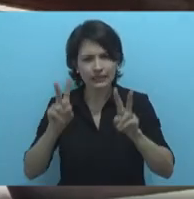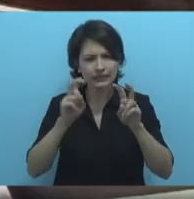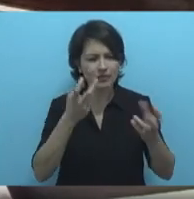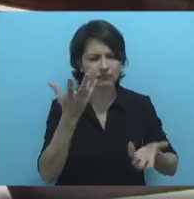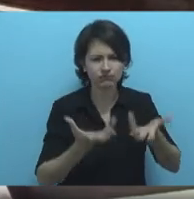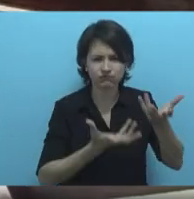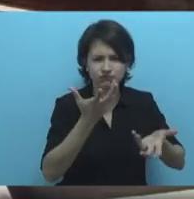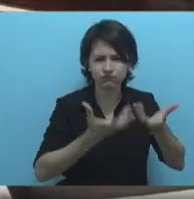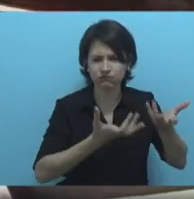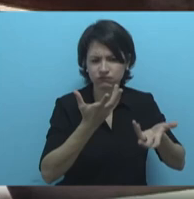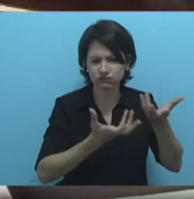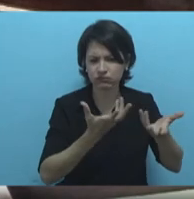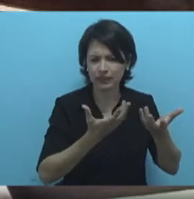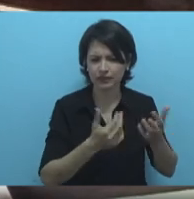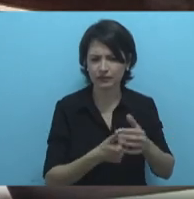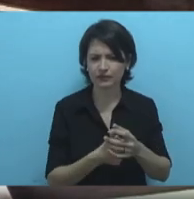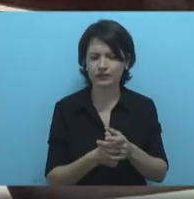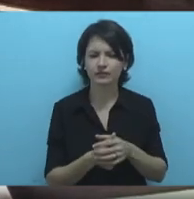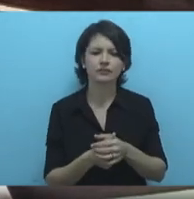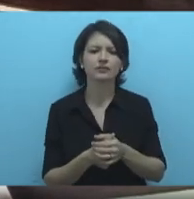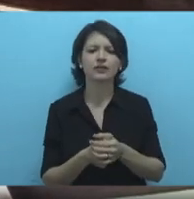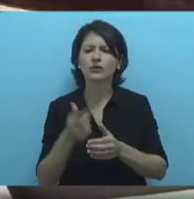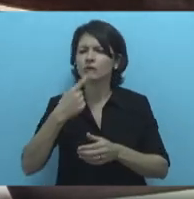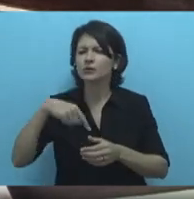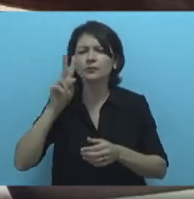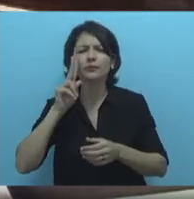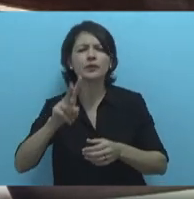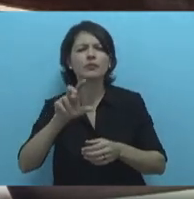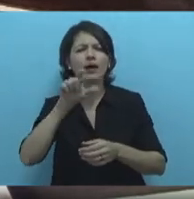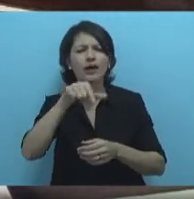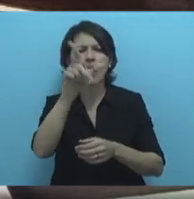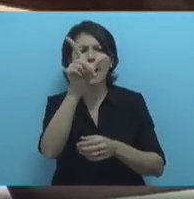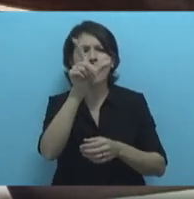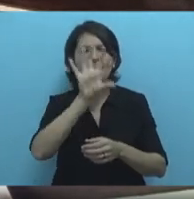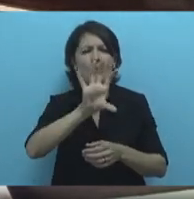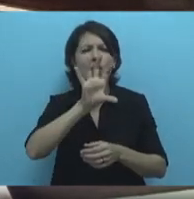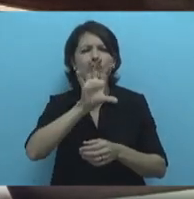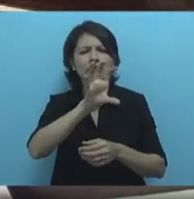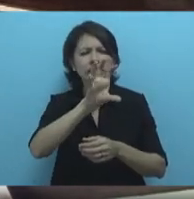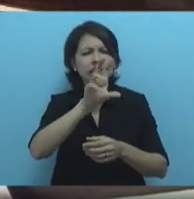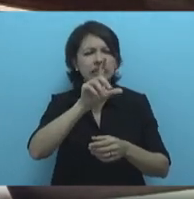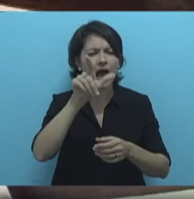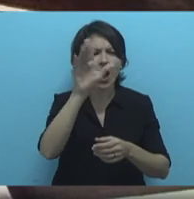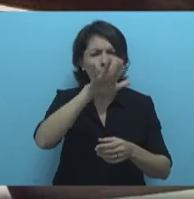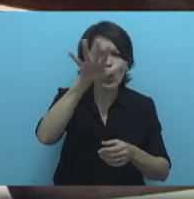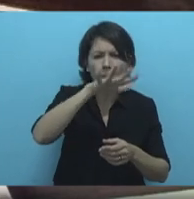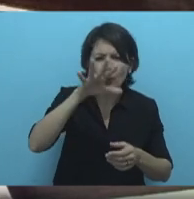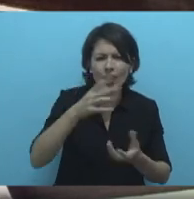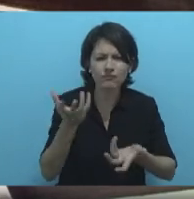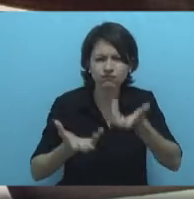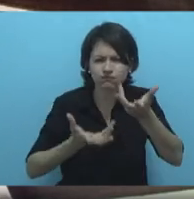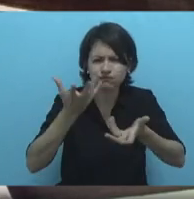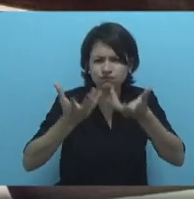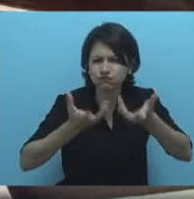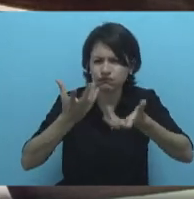de santa fe al ver con impotencia como todos los incendios que se están produciendo en las islas frente